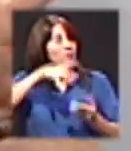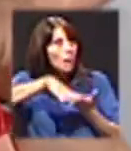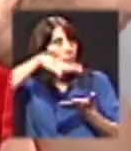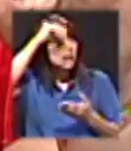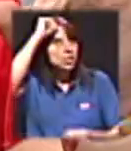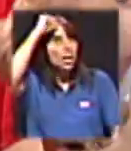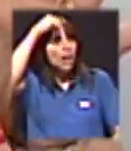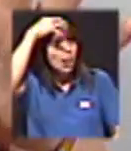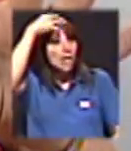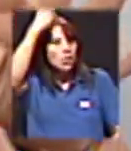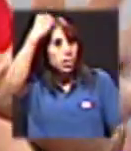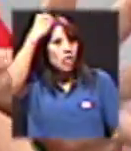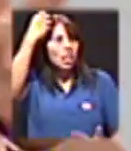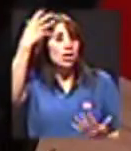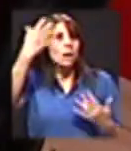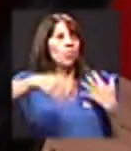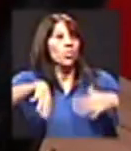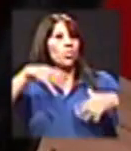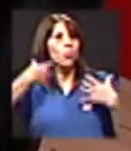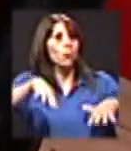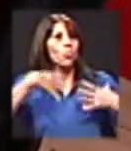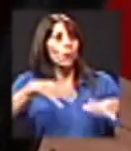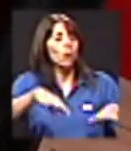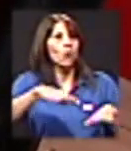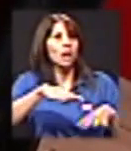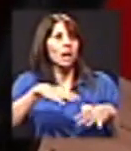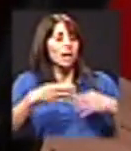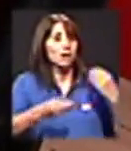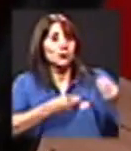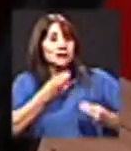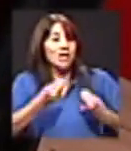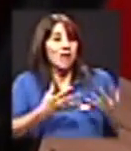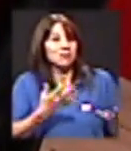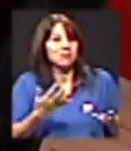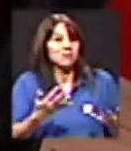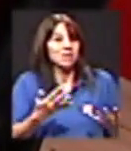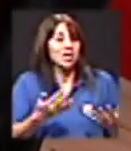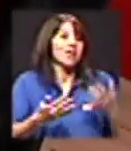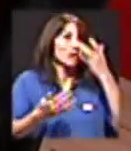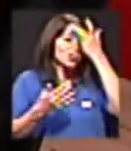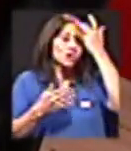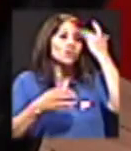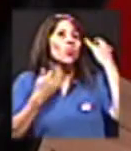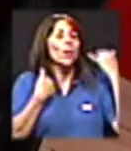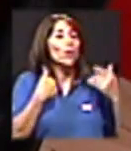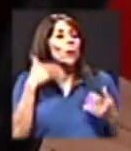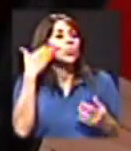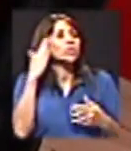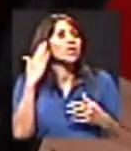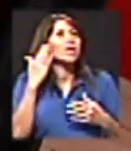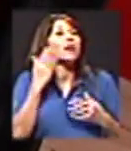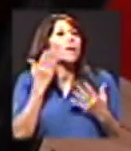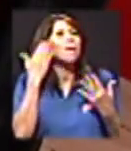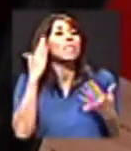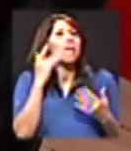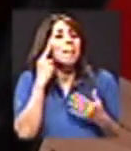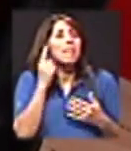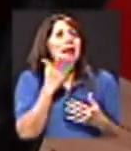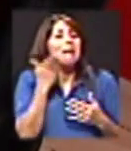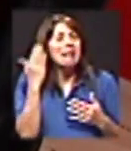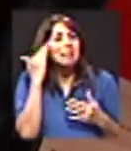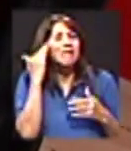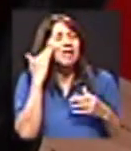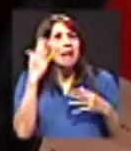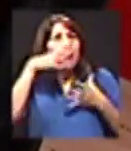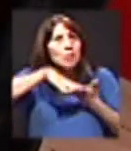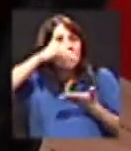no tengo idea qué número será ese, ¿verdad? Yo tampoco. O sea, debe ser un número impronunciable. Claro. Que 2 segundos después